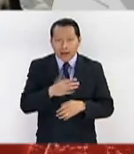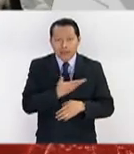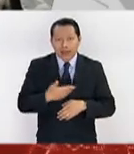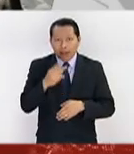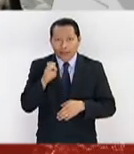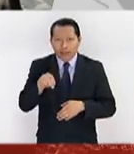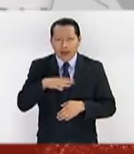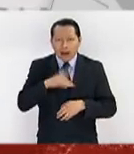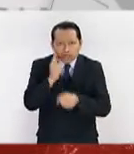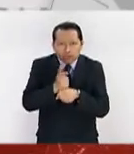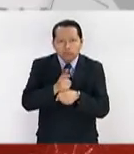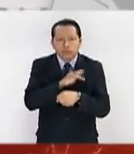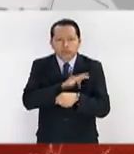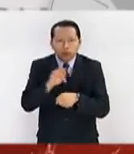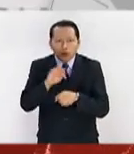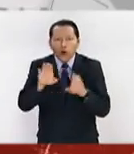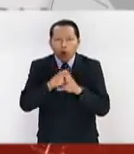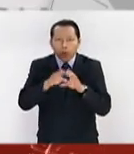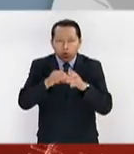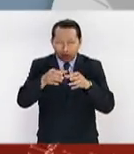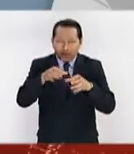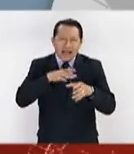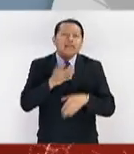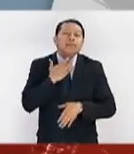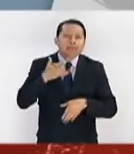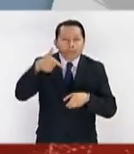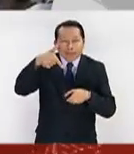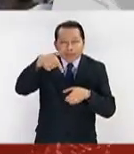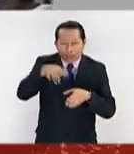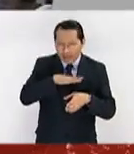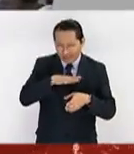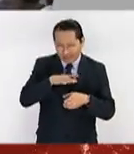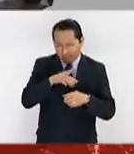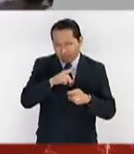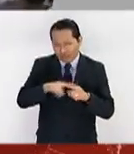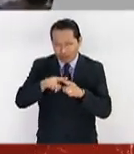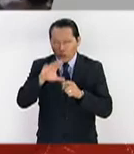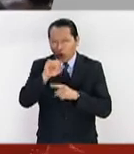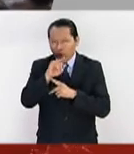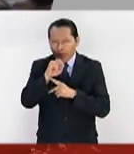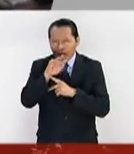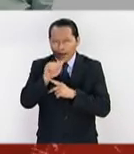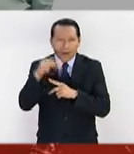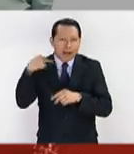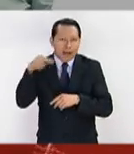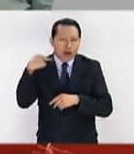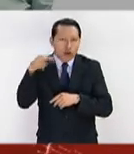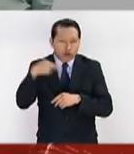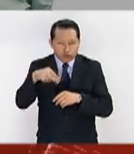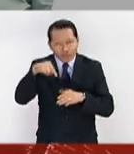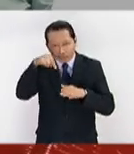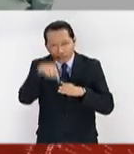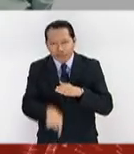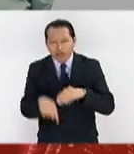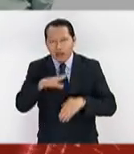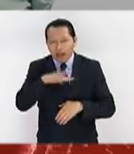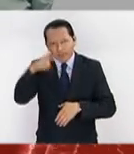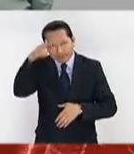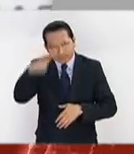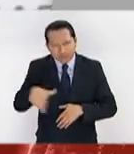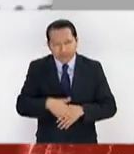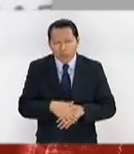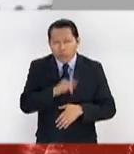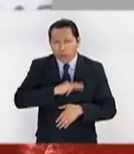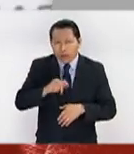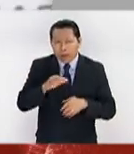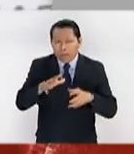Nieto anuncia el descubrimiento de un yacimiento petrolero cerca de Cosamaloapan, Veracruz. Estudios iniciales indican que tiene un volumen original de